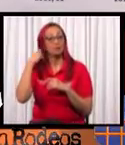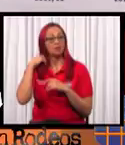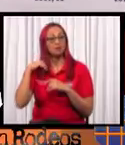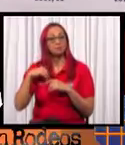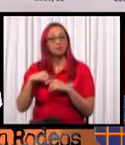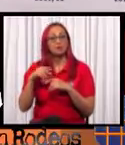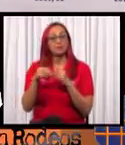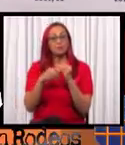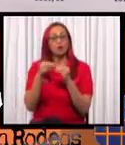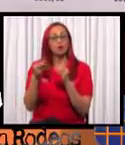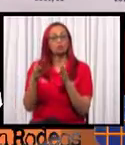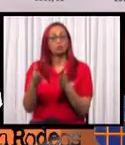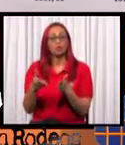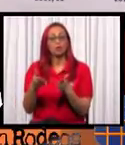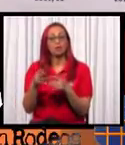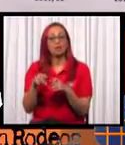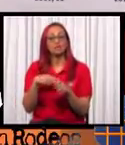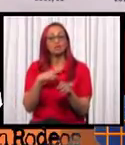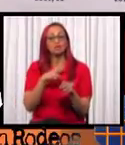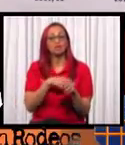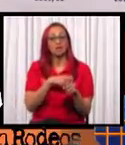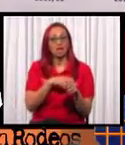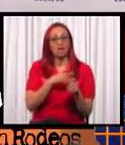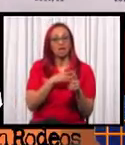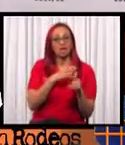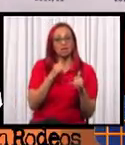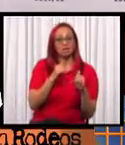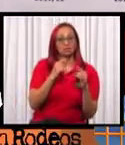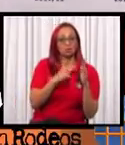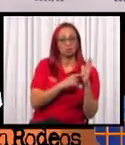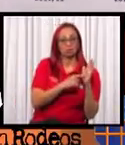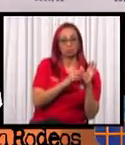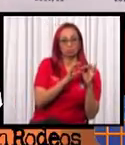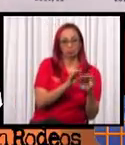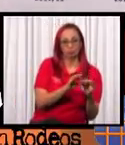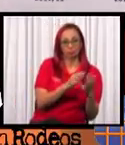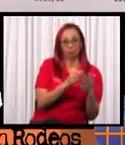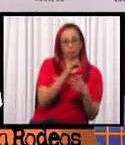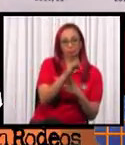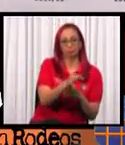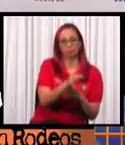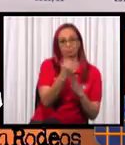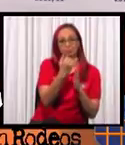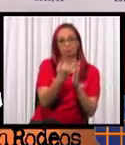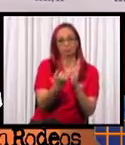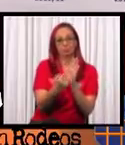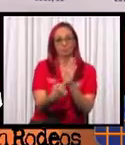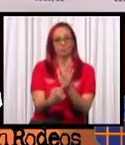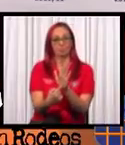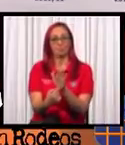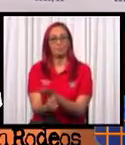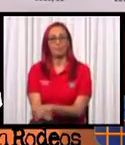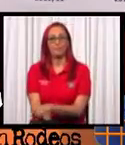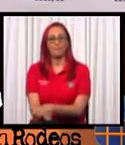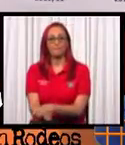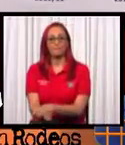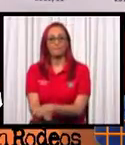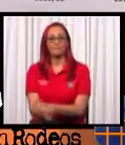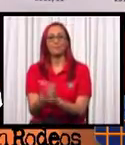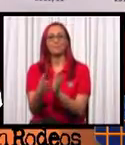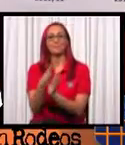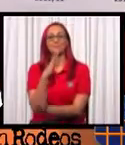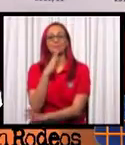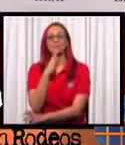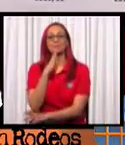productor nacional, y lo voy a tocar en la próxima gráfica que vamos a ver, quiero hablar de la